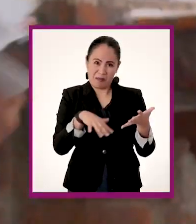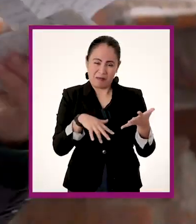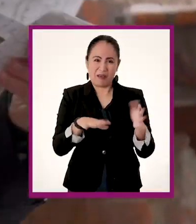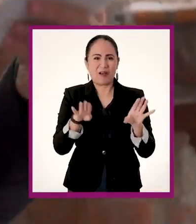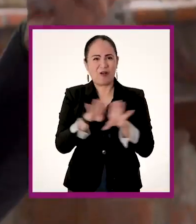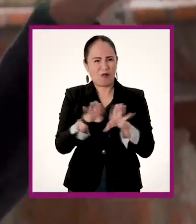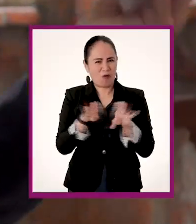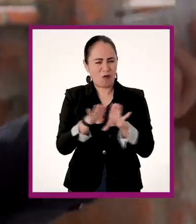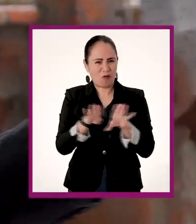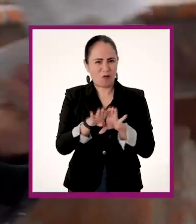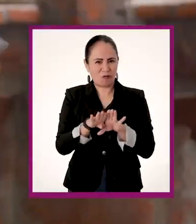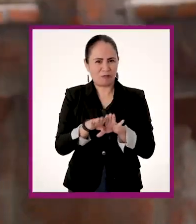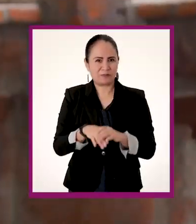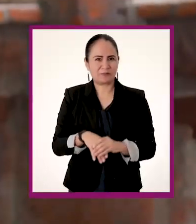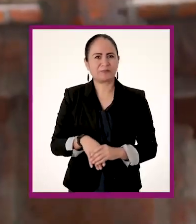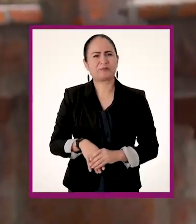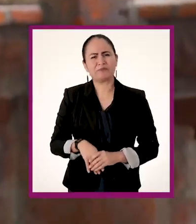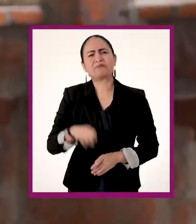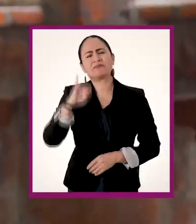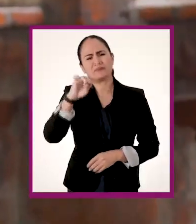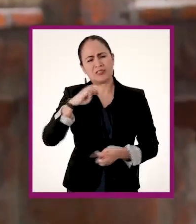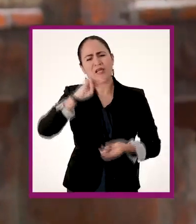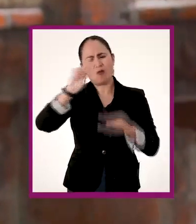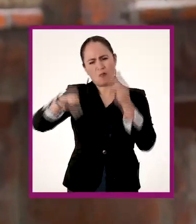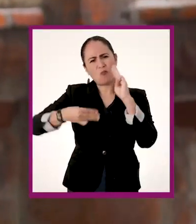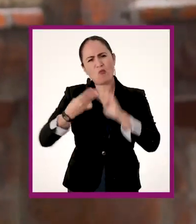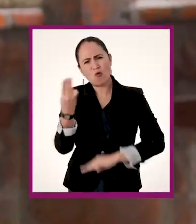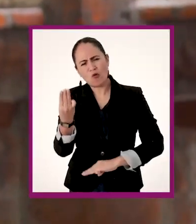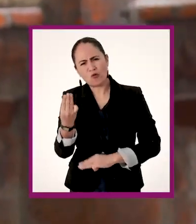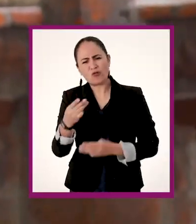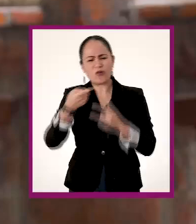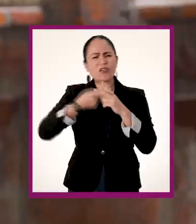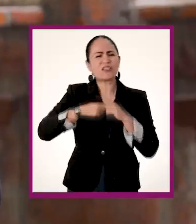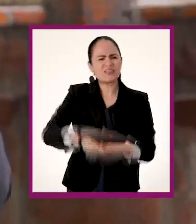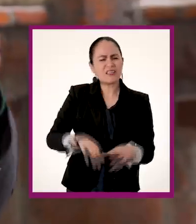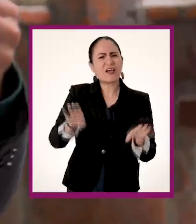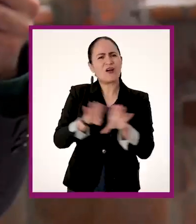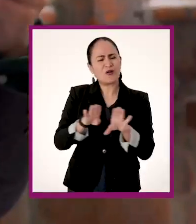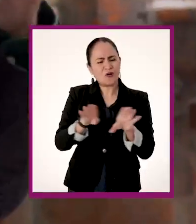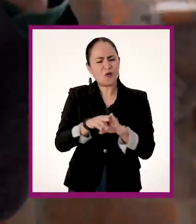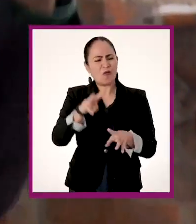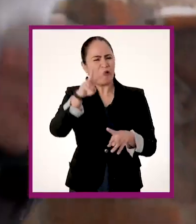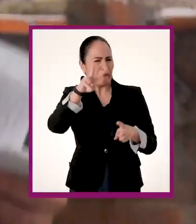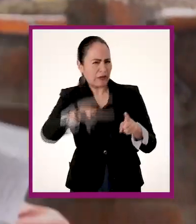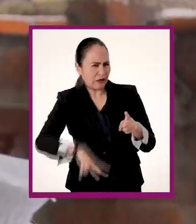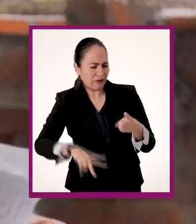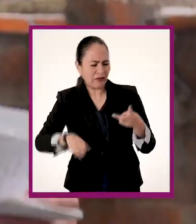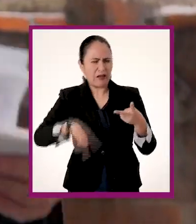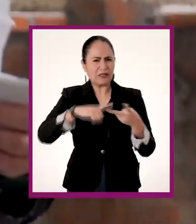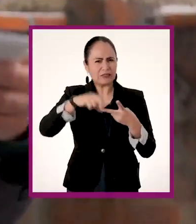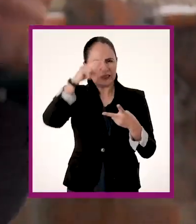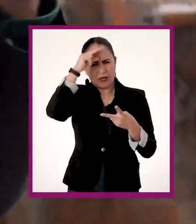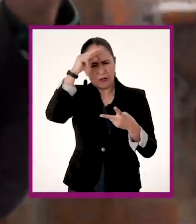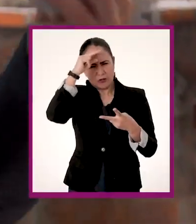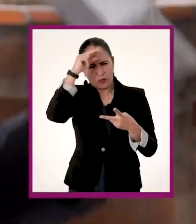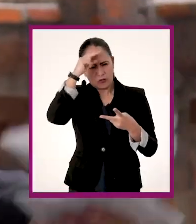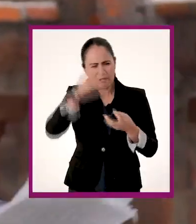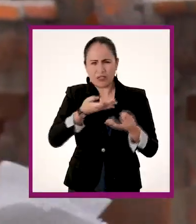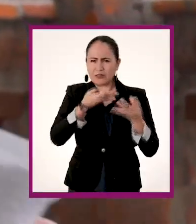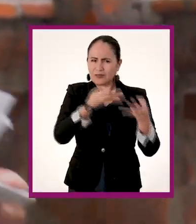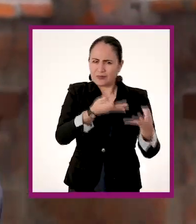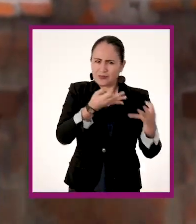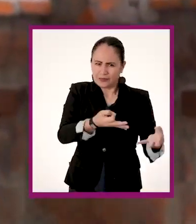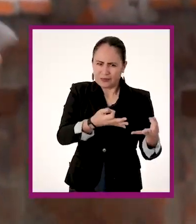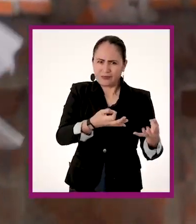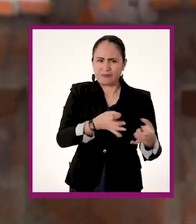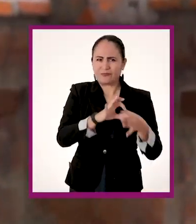una muestra, entre muchísimas muestras, de lo que es una vocación de figurarse el mundo, un amor por la verdad,